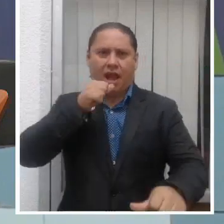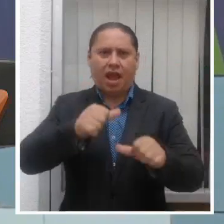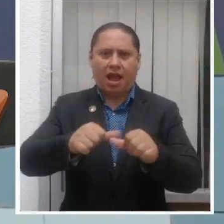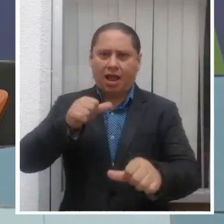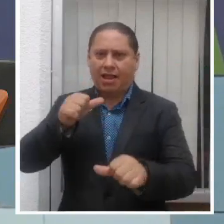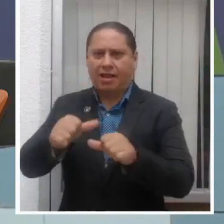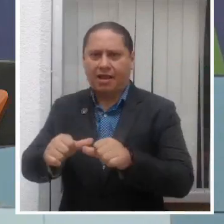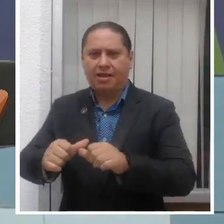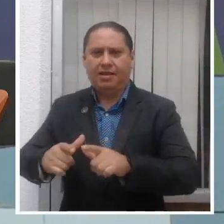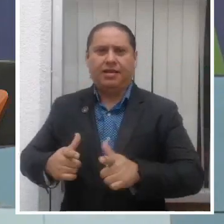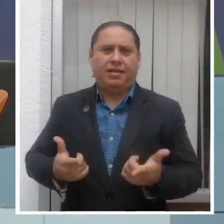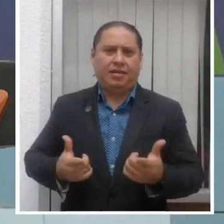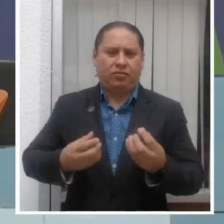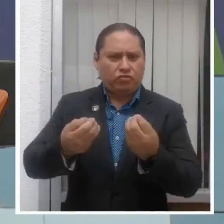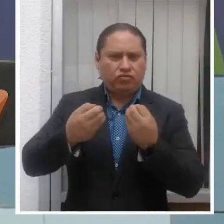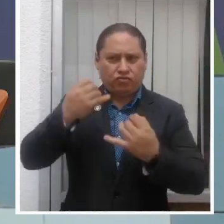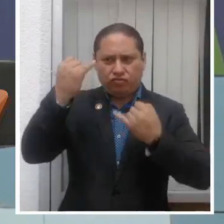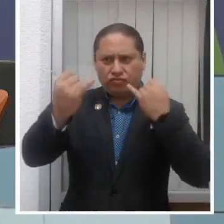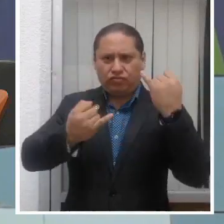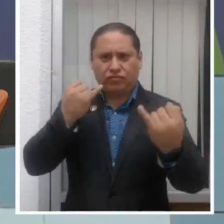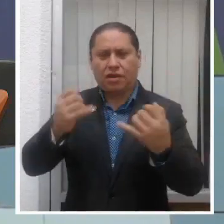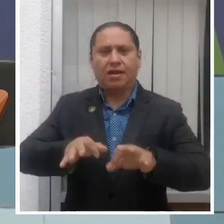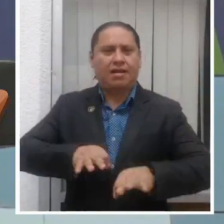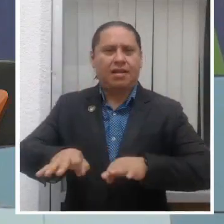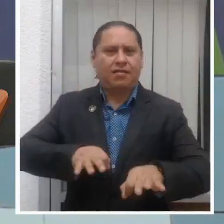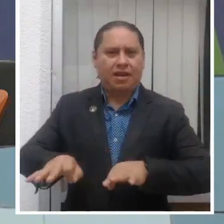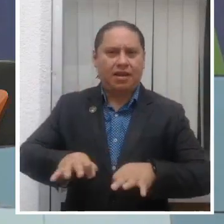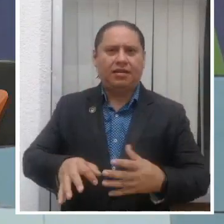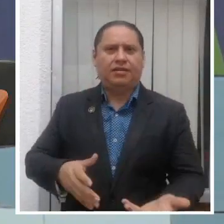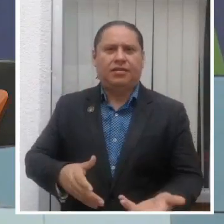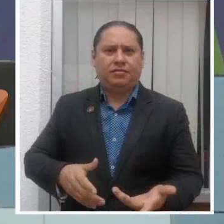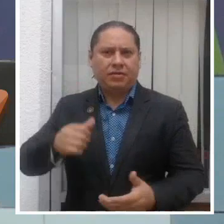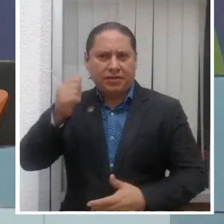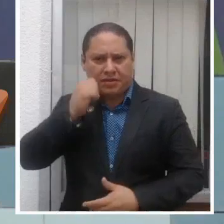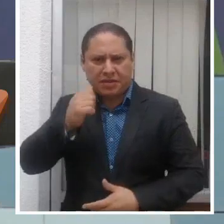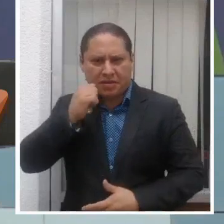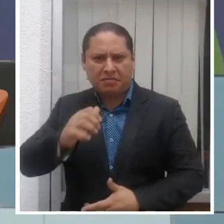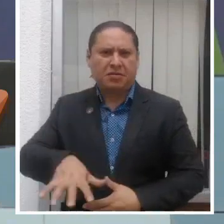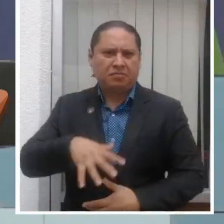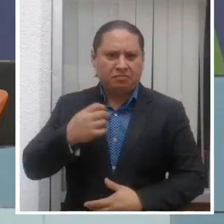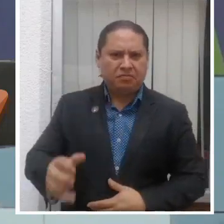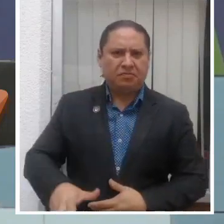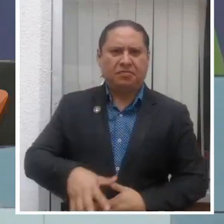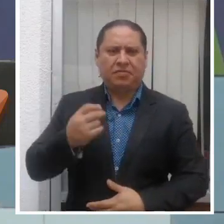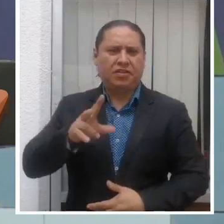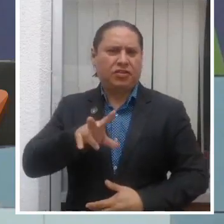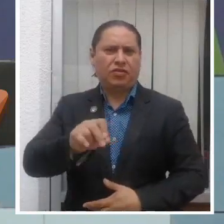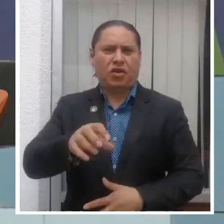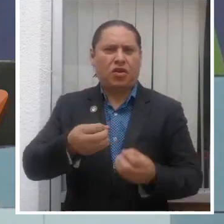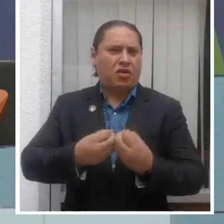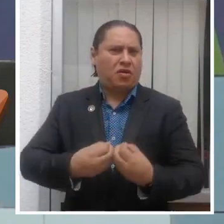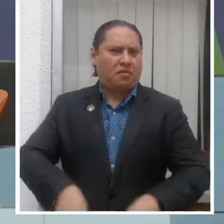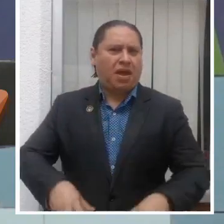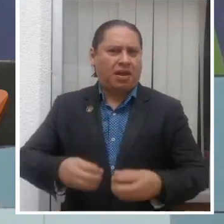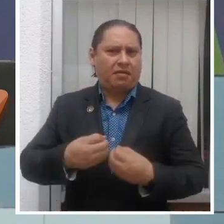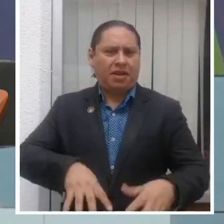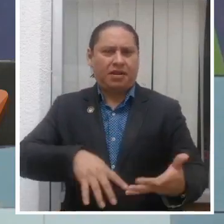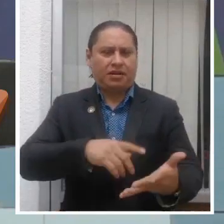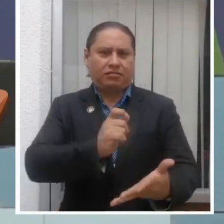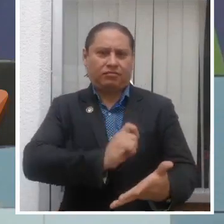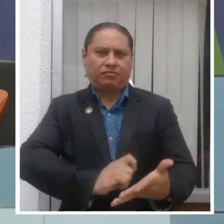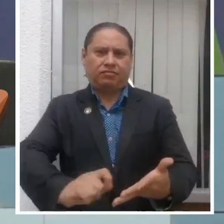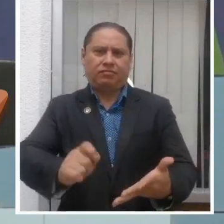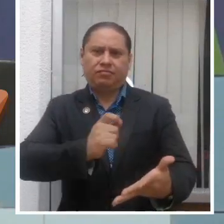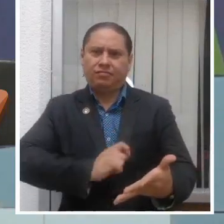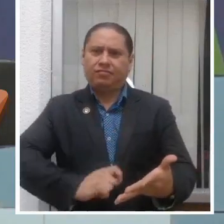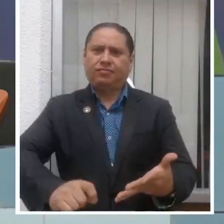de sentimientos, trabajando incansablemente para lograr que no se pierda el espíritu del escritor ni el